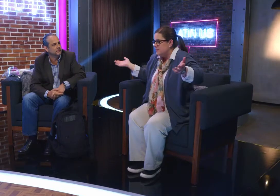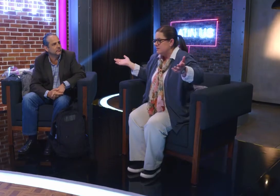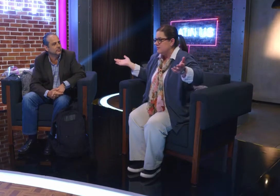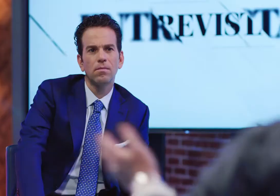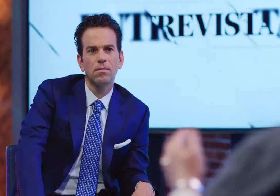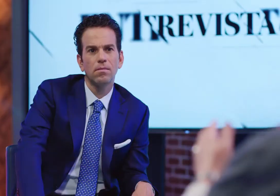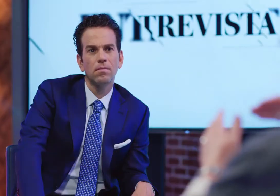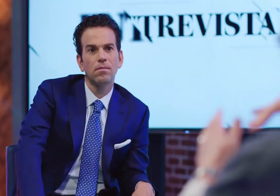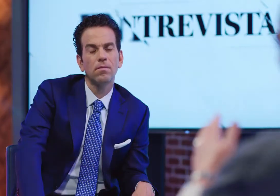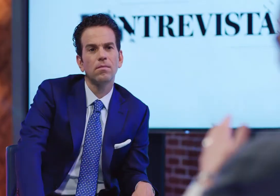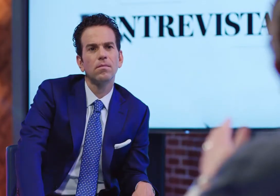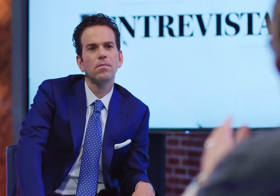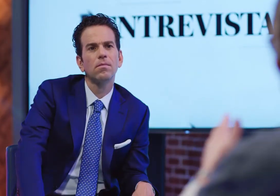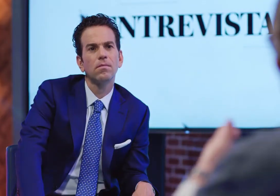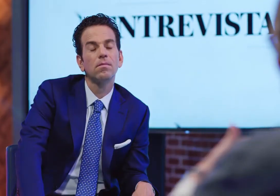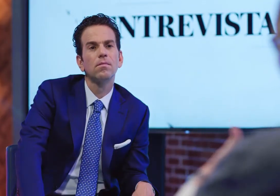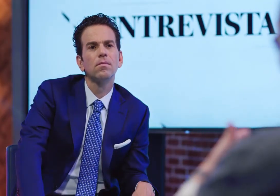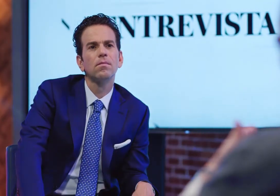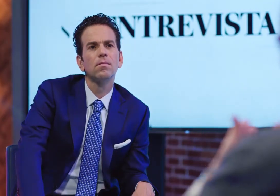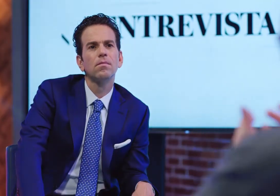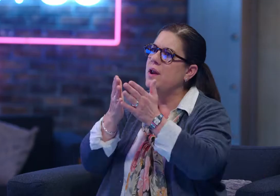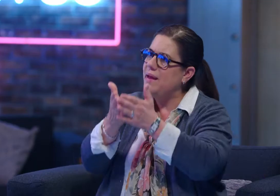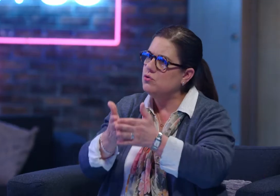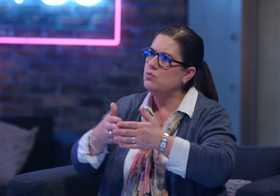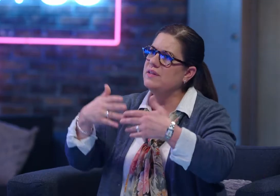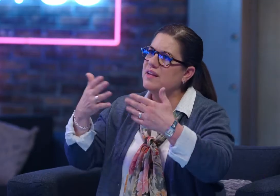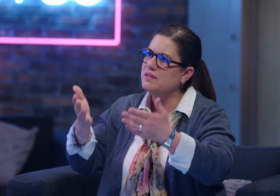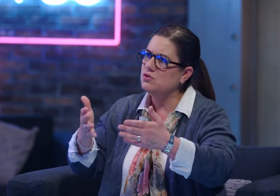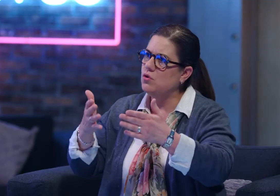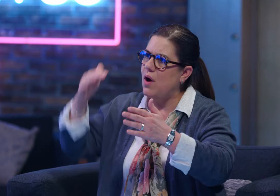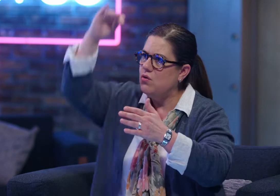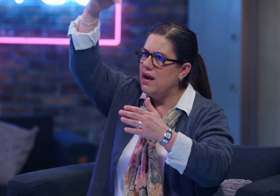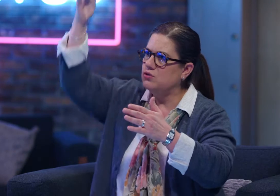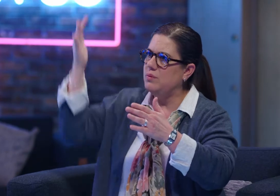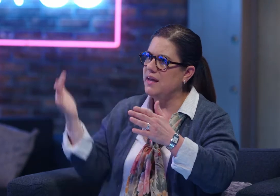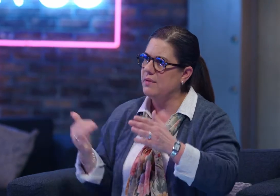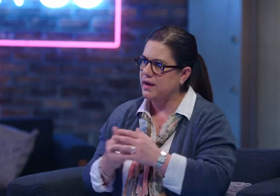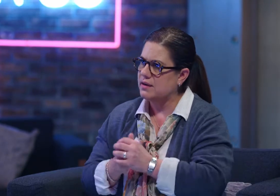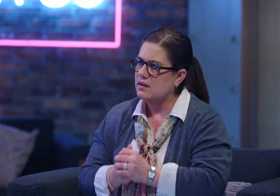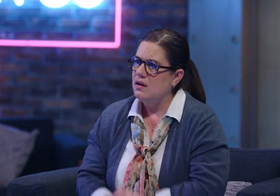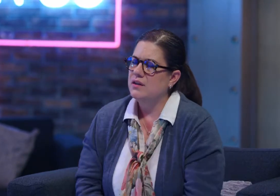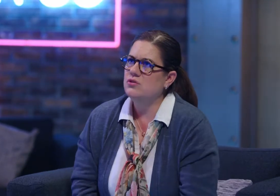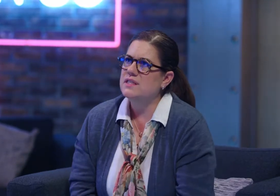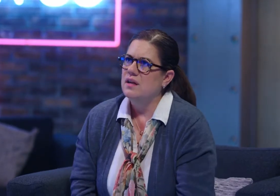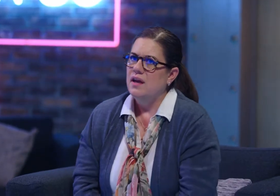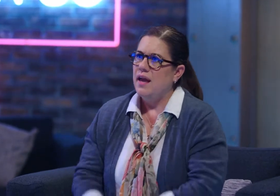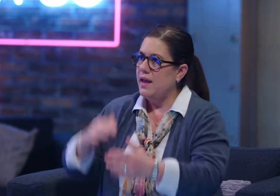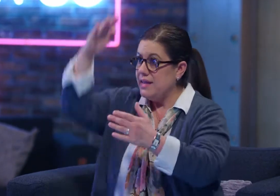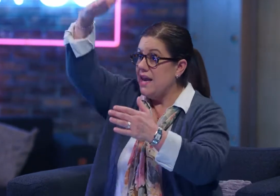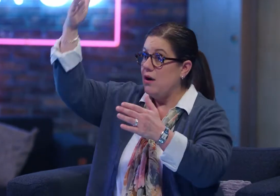porque sí, ¿sí? Bajan porque existe algún tipo, un evento, una intervención o algo que las obligue a bajar.